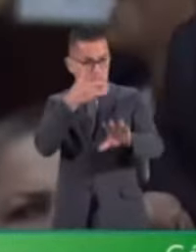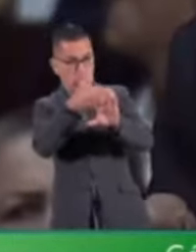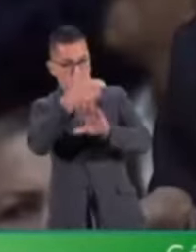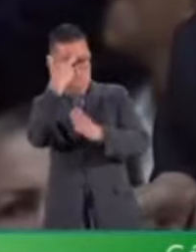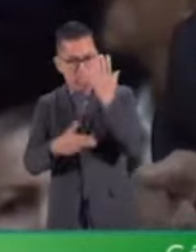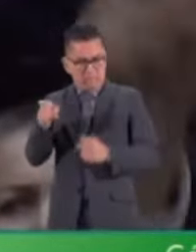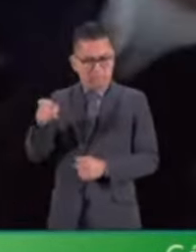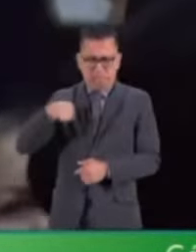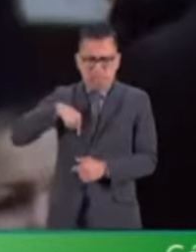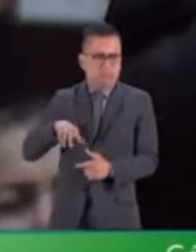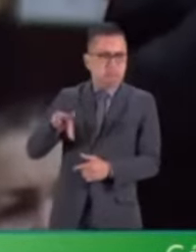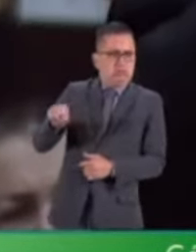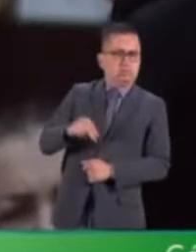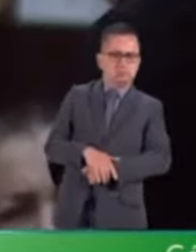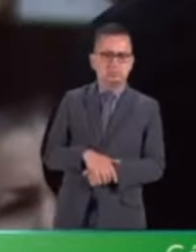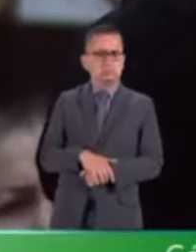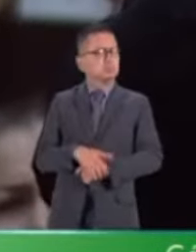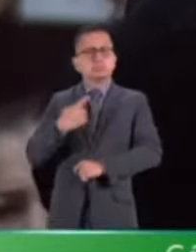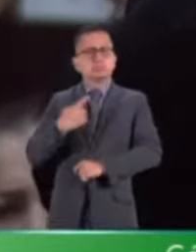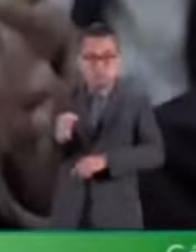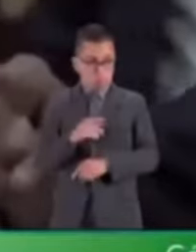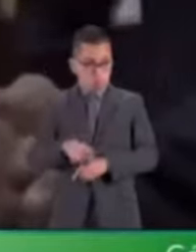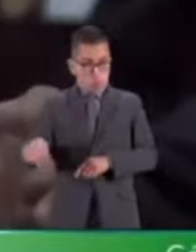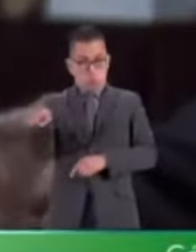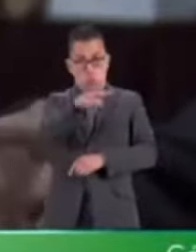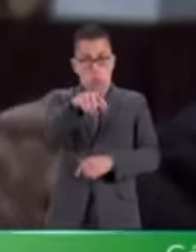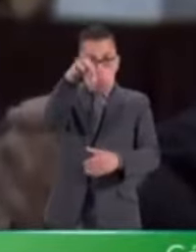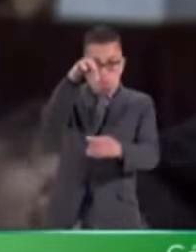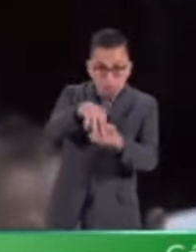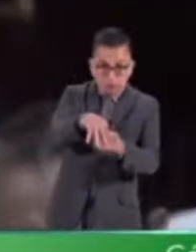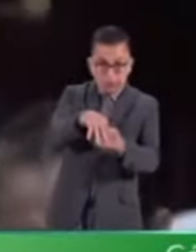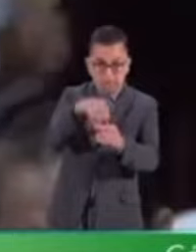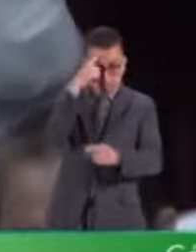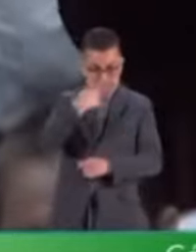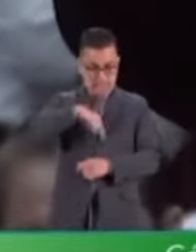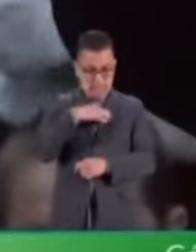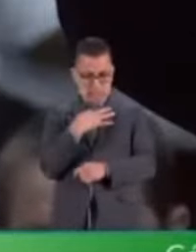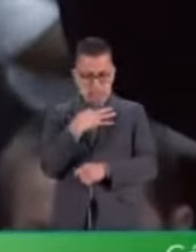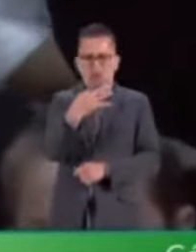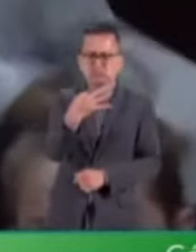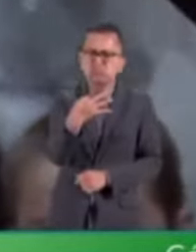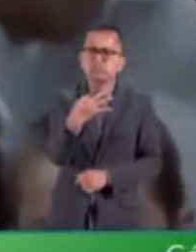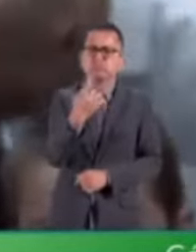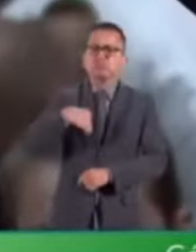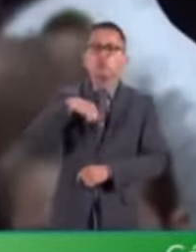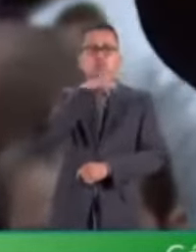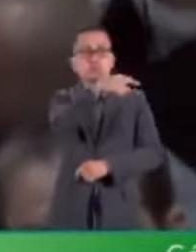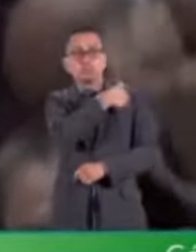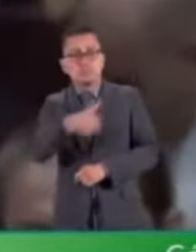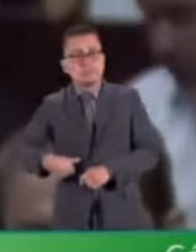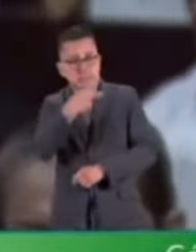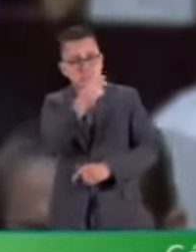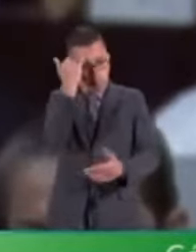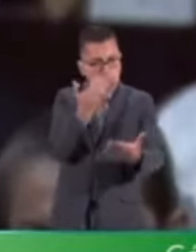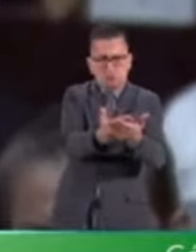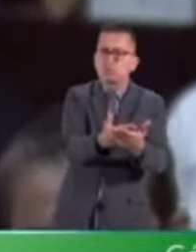calle. Fuimos a tocar puertas. Haríamos las reformas del presidente López